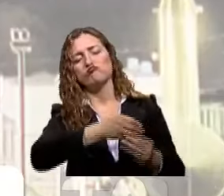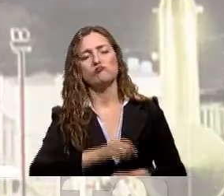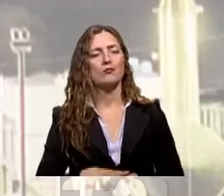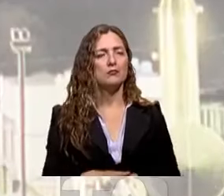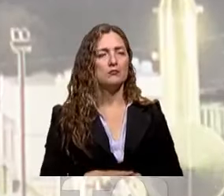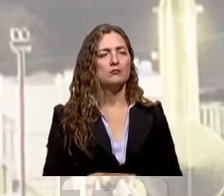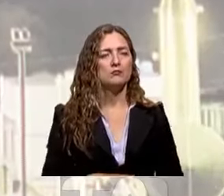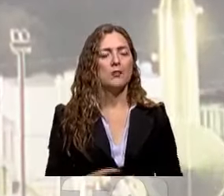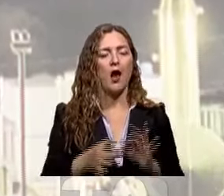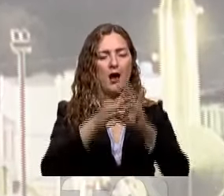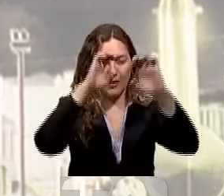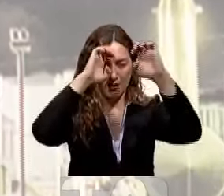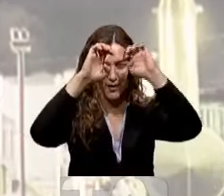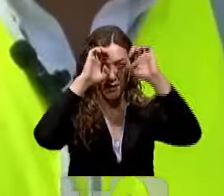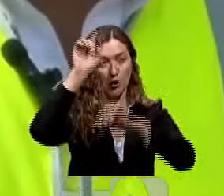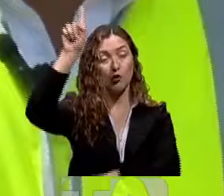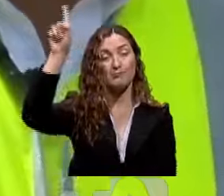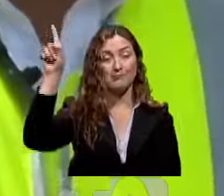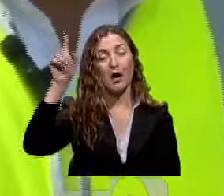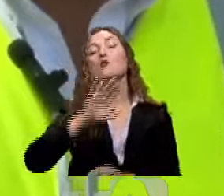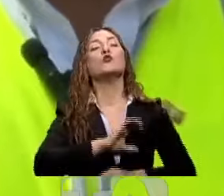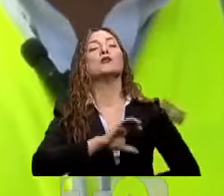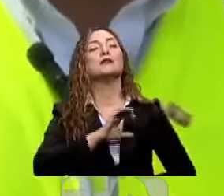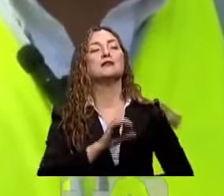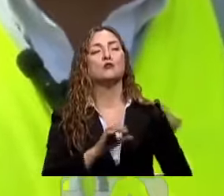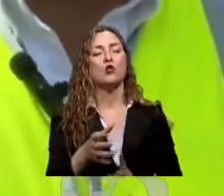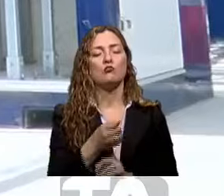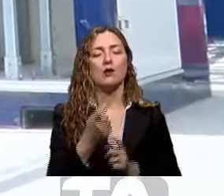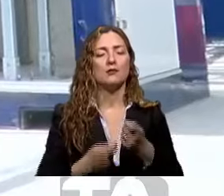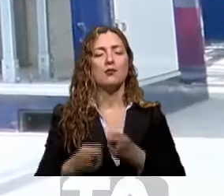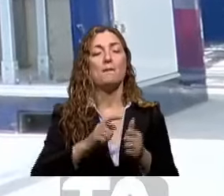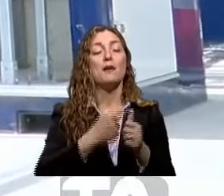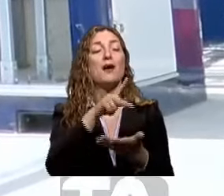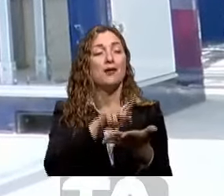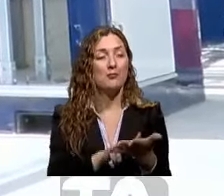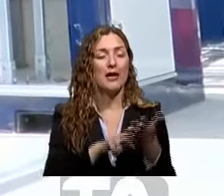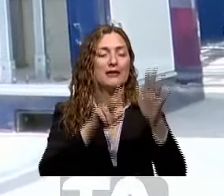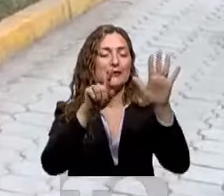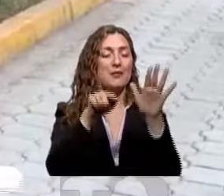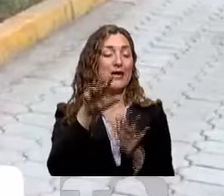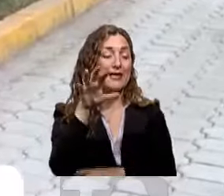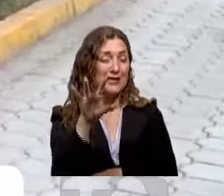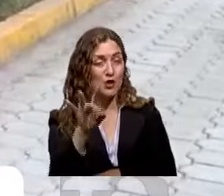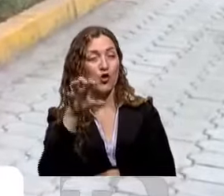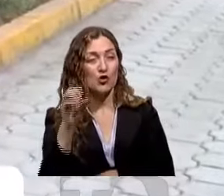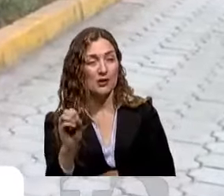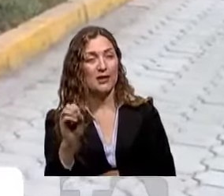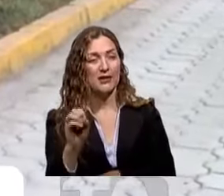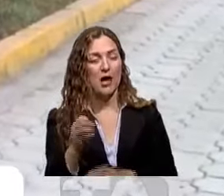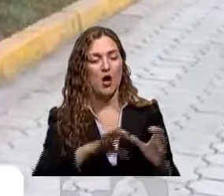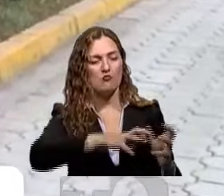por medio de una alianza estratégica con gas Green el municipio logró comercializar por primera vez 6580 bonos de